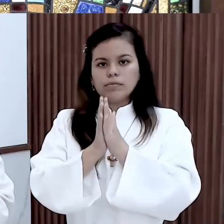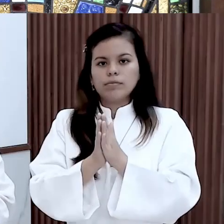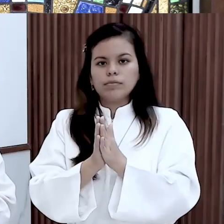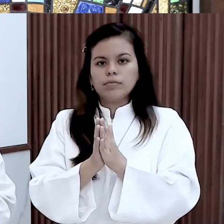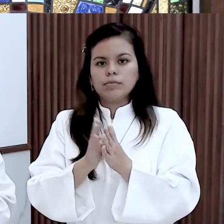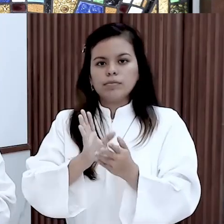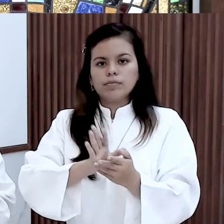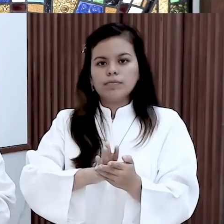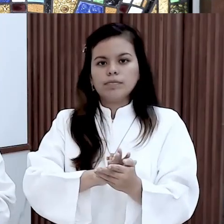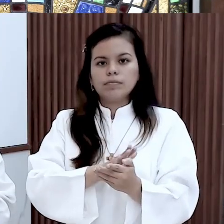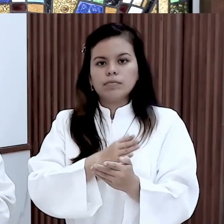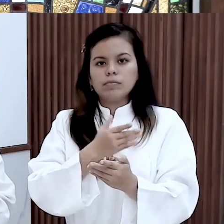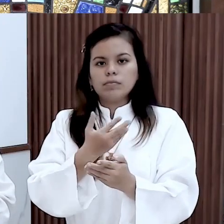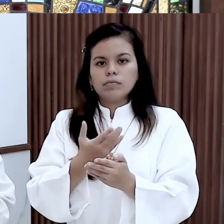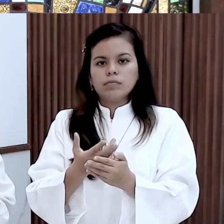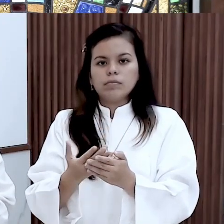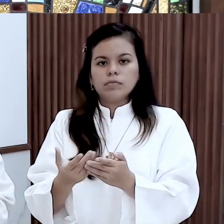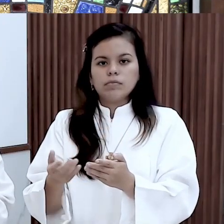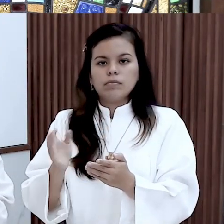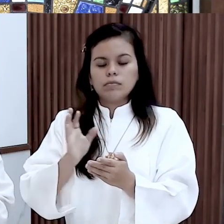Amén.